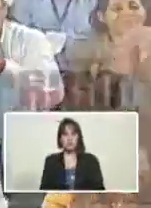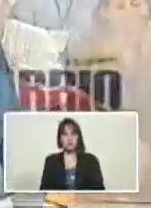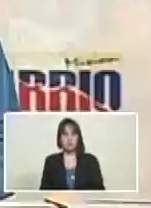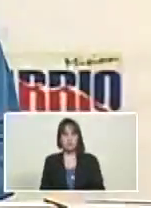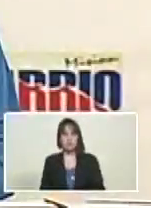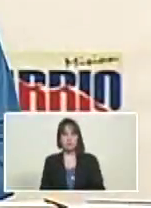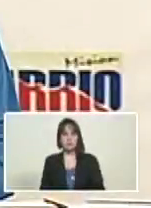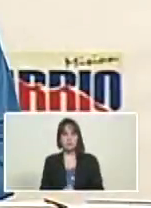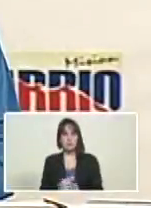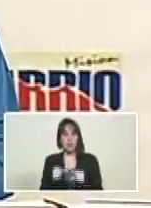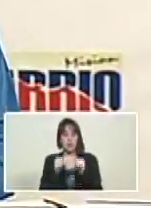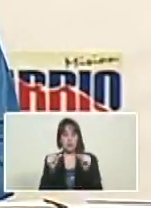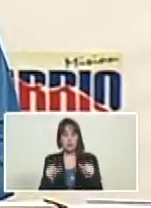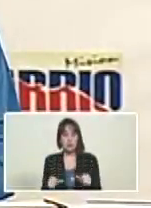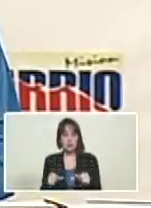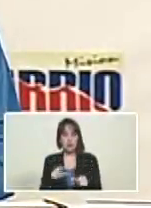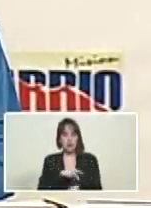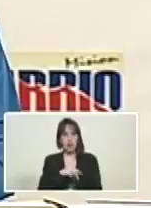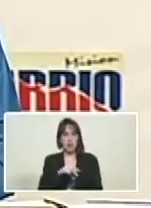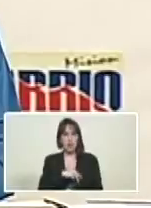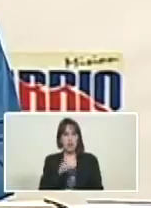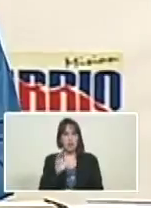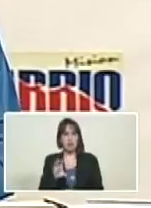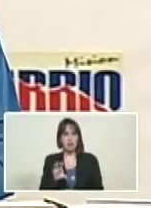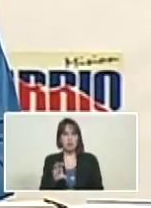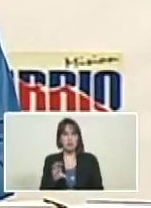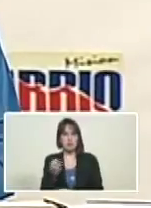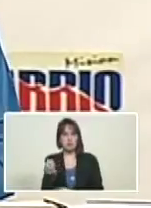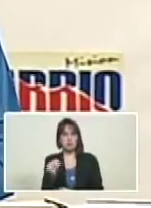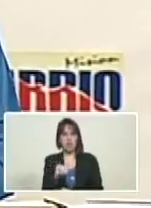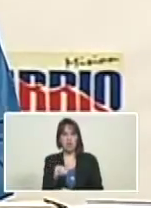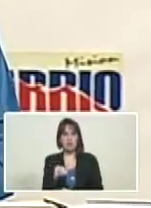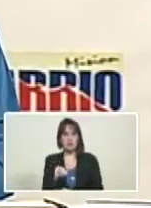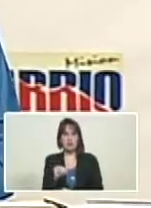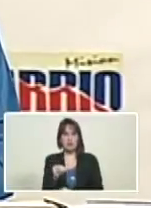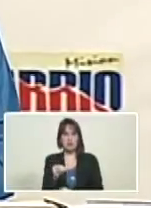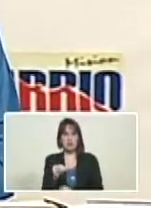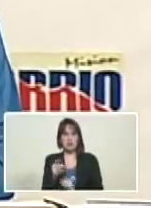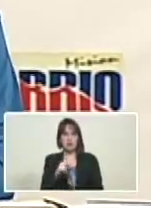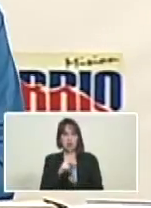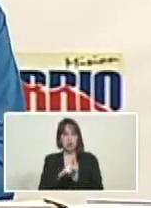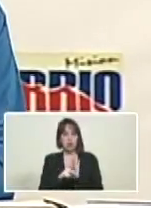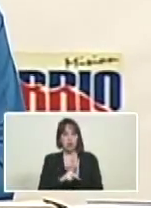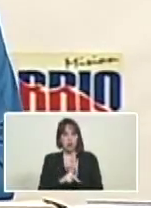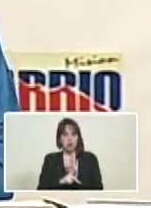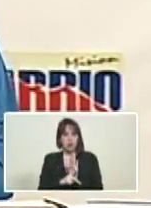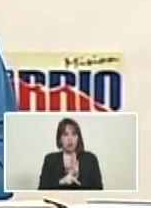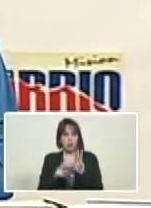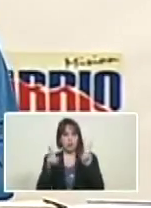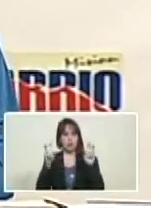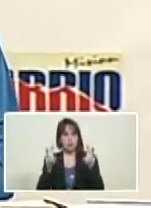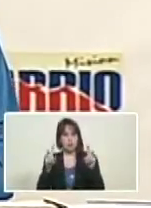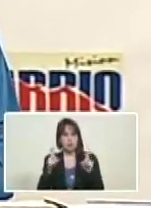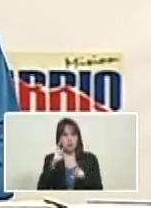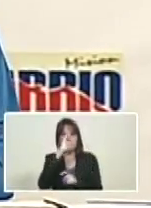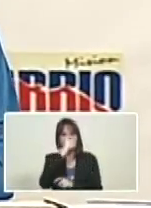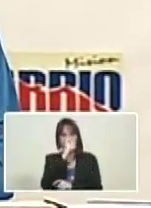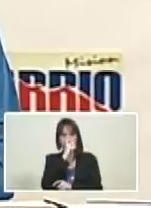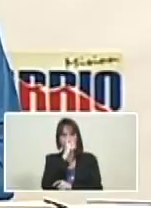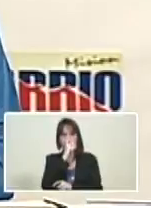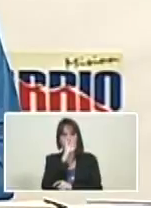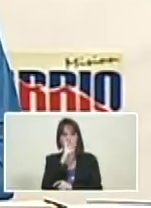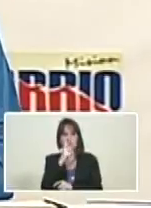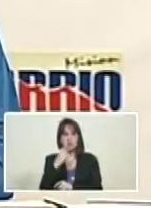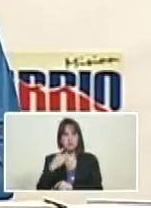El sistema de carné de la patria, además yo creé varios programas nuevos el año pasado.